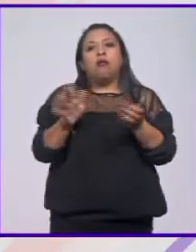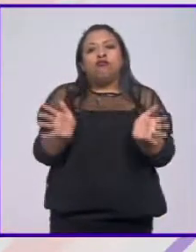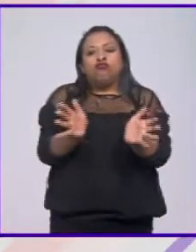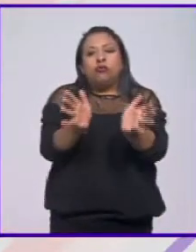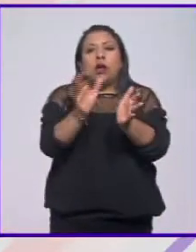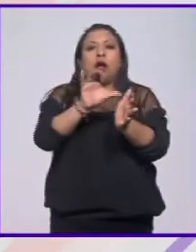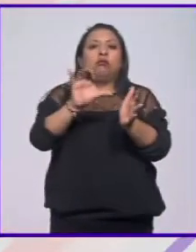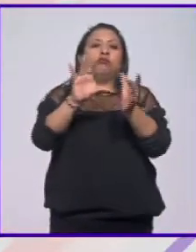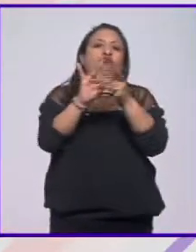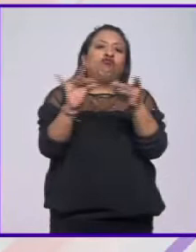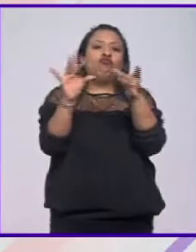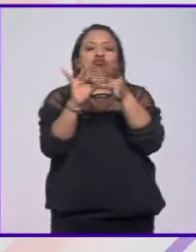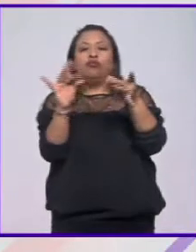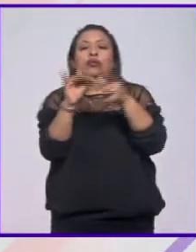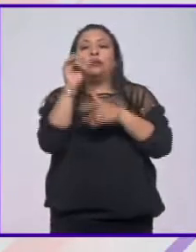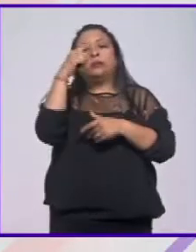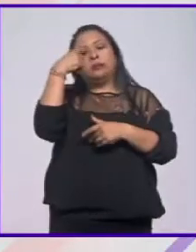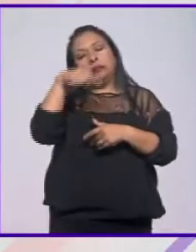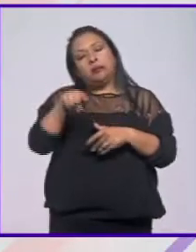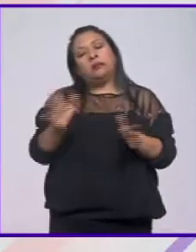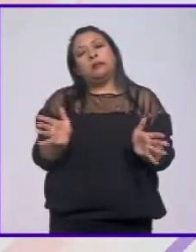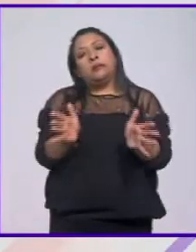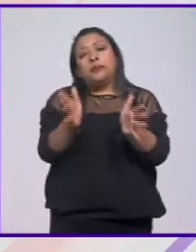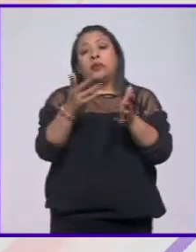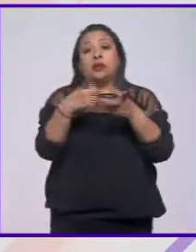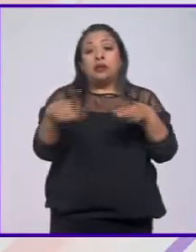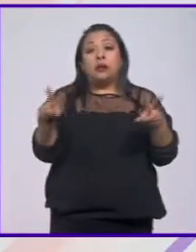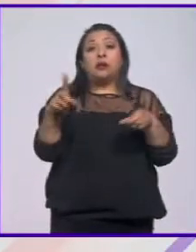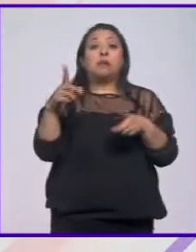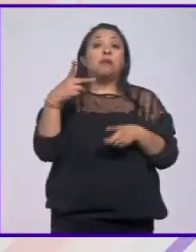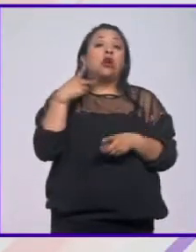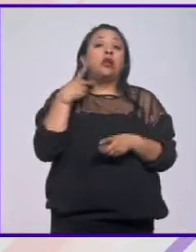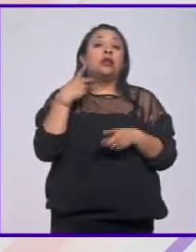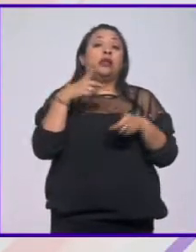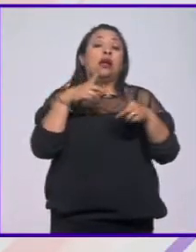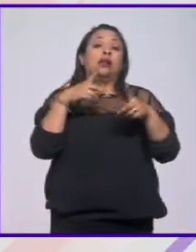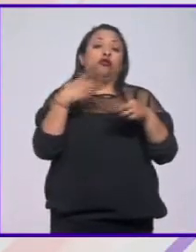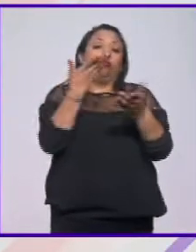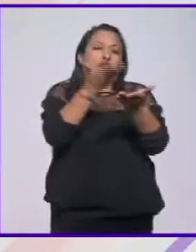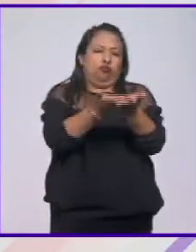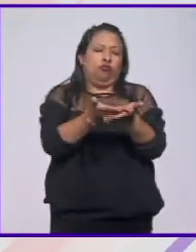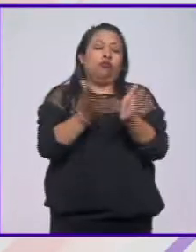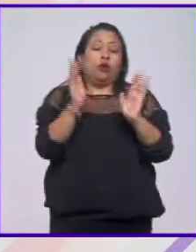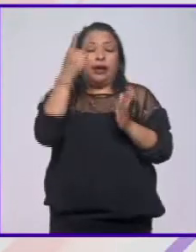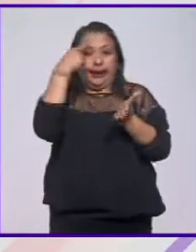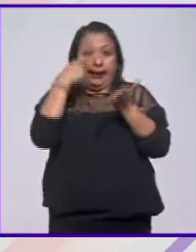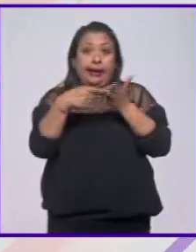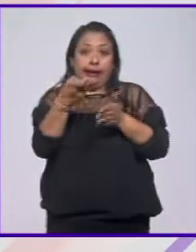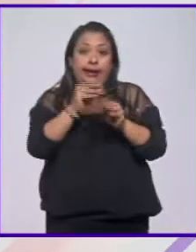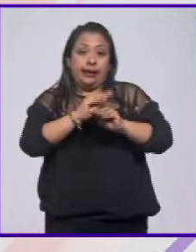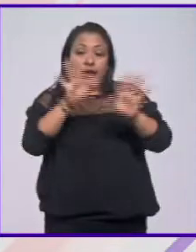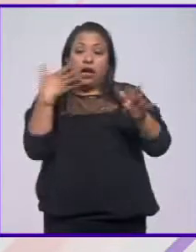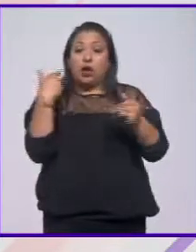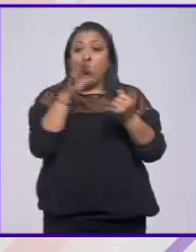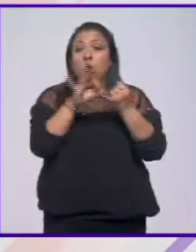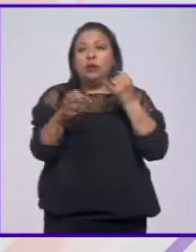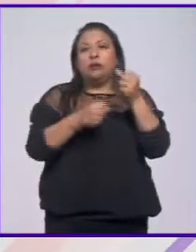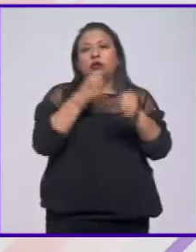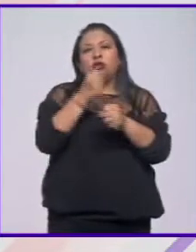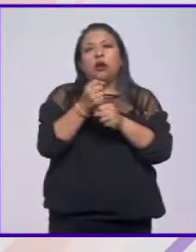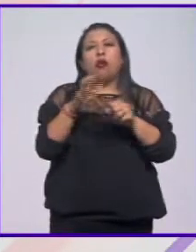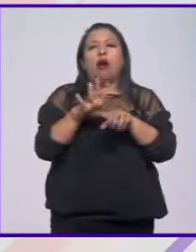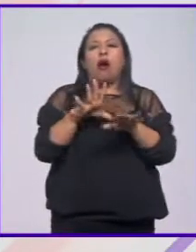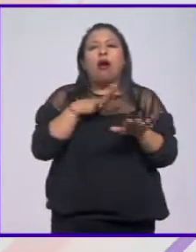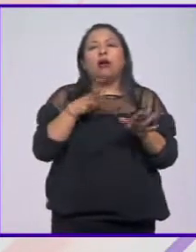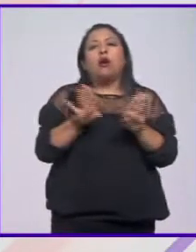y también para impulsar el desarrollo de políticas públicas. Creo que ha sido claro en los últimos años todo el